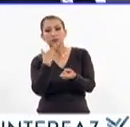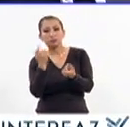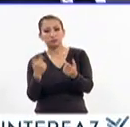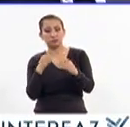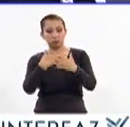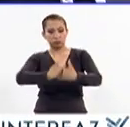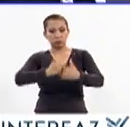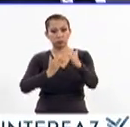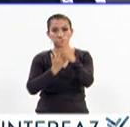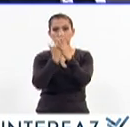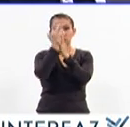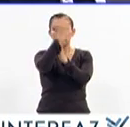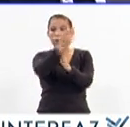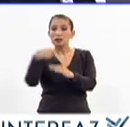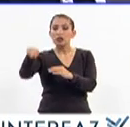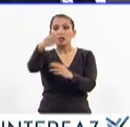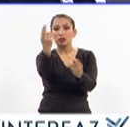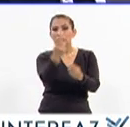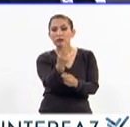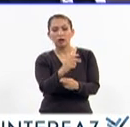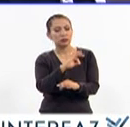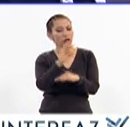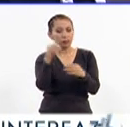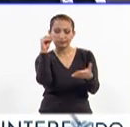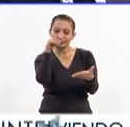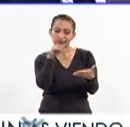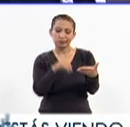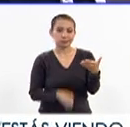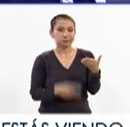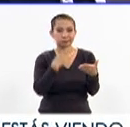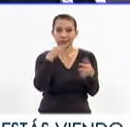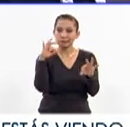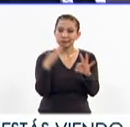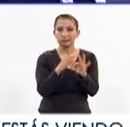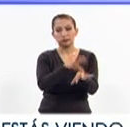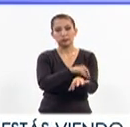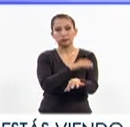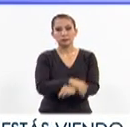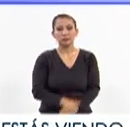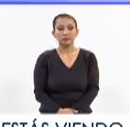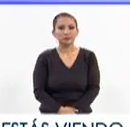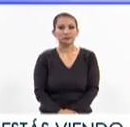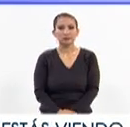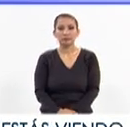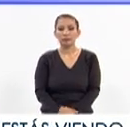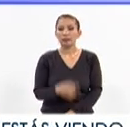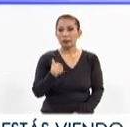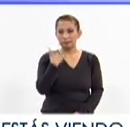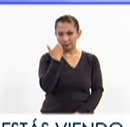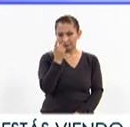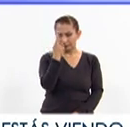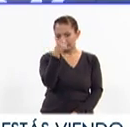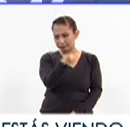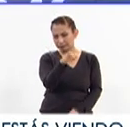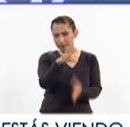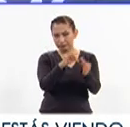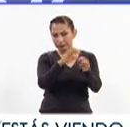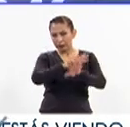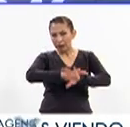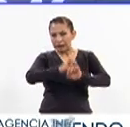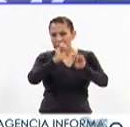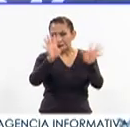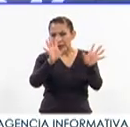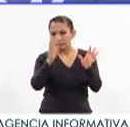de potencia, el control de la demanda. Todo esto lleva consigo un uso eficiente de la energía. Claro. Yo quisiera que nos explicara un